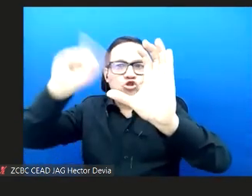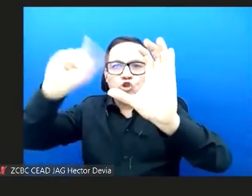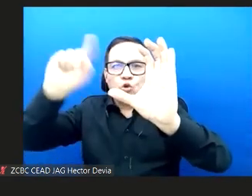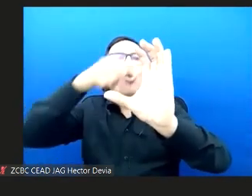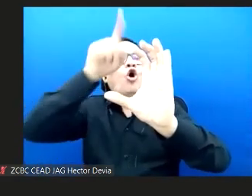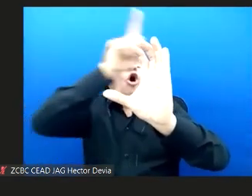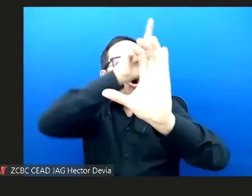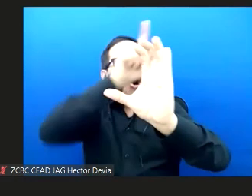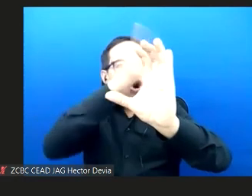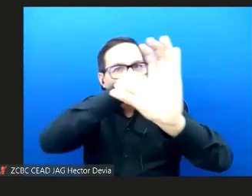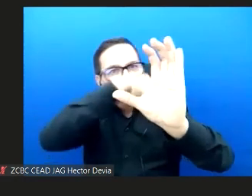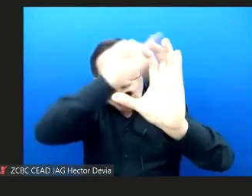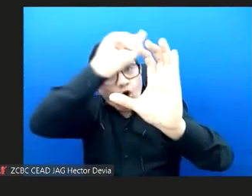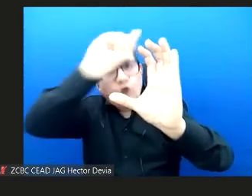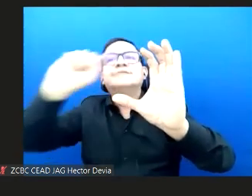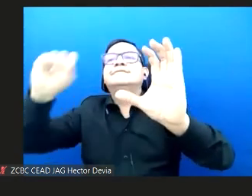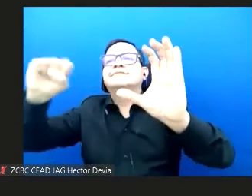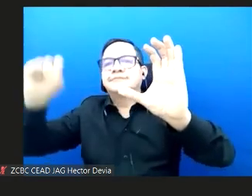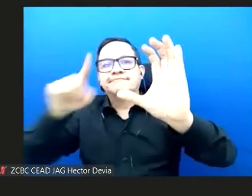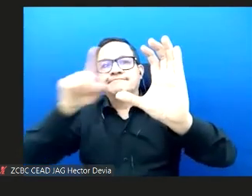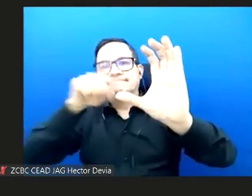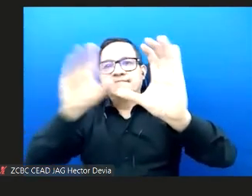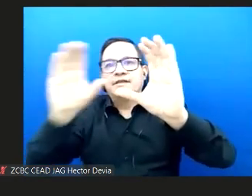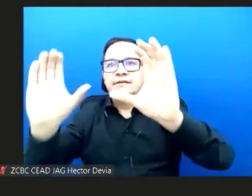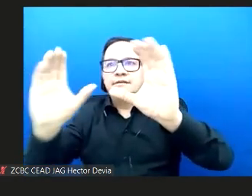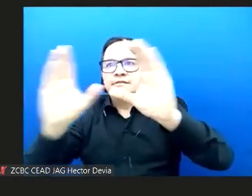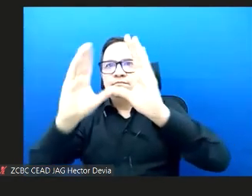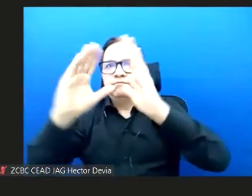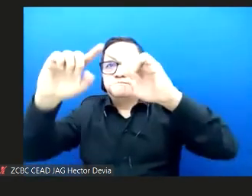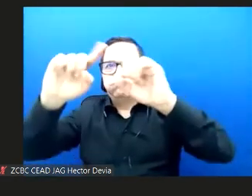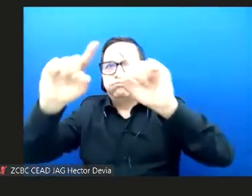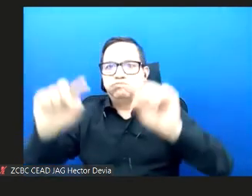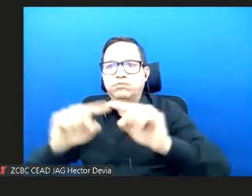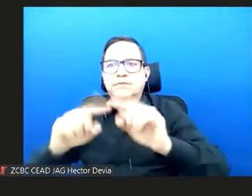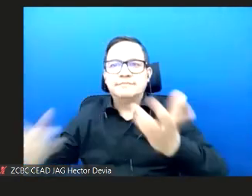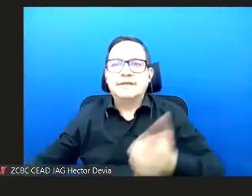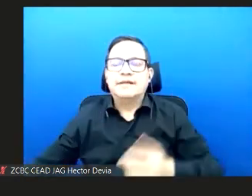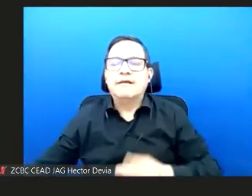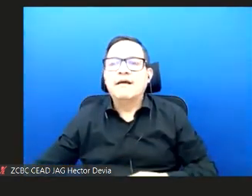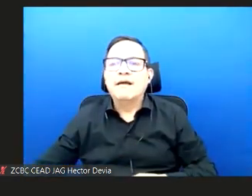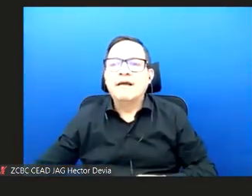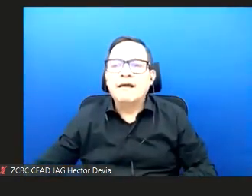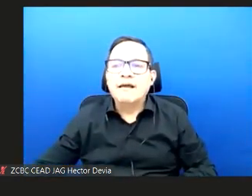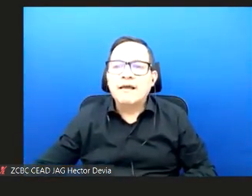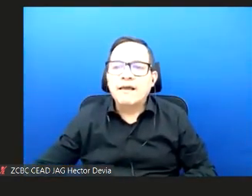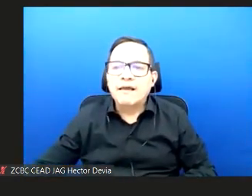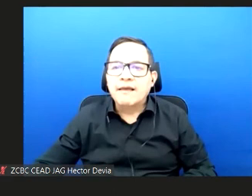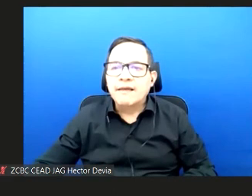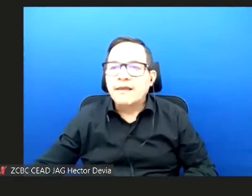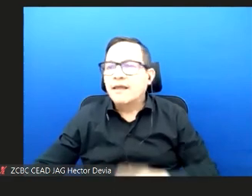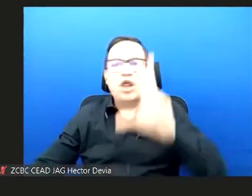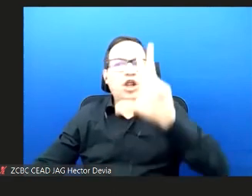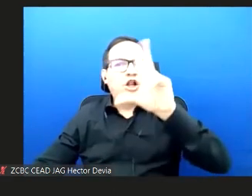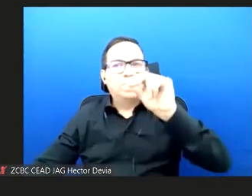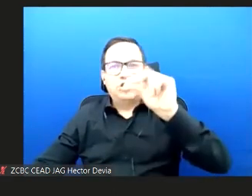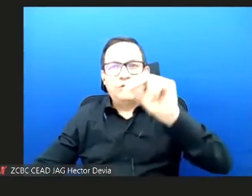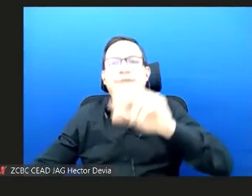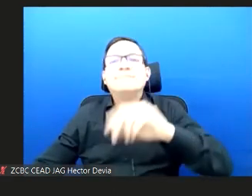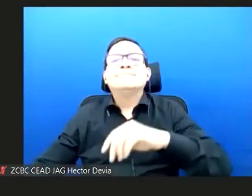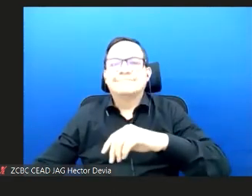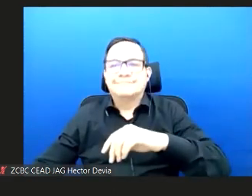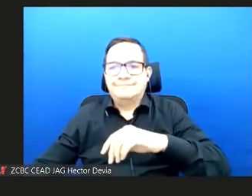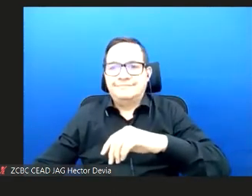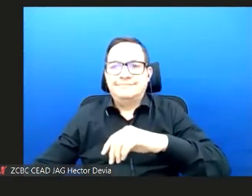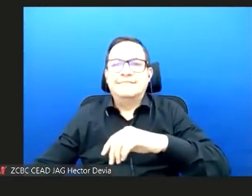Muy bien. ¿Listo? Muy bien, muy bien. Y esos fueron básicamente nuestros ejercicios